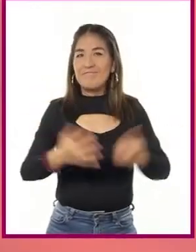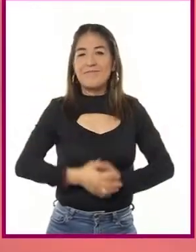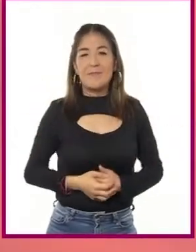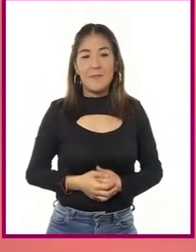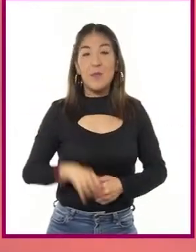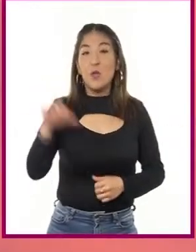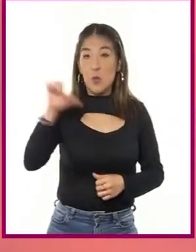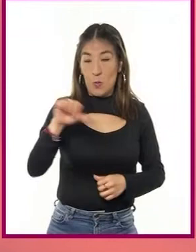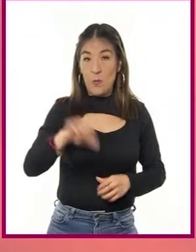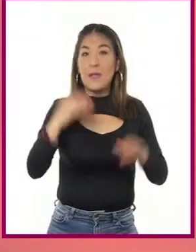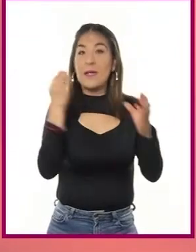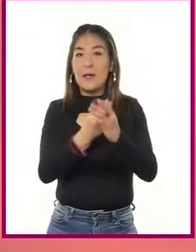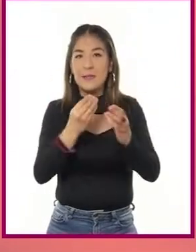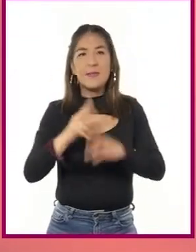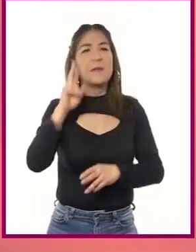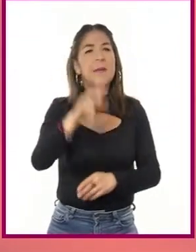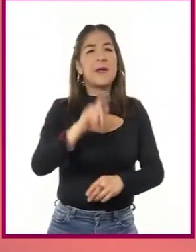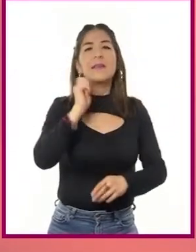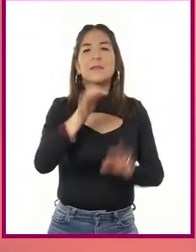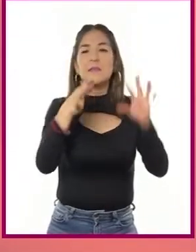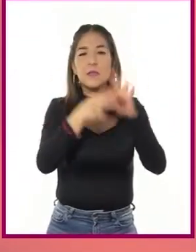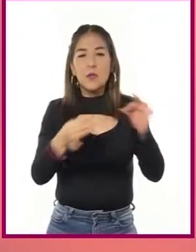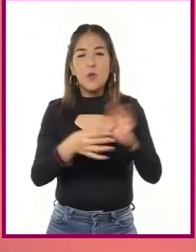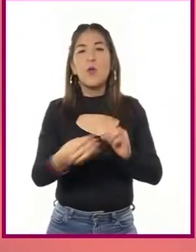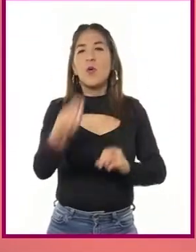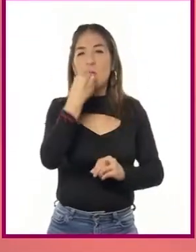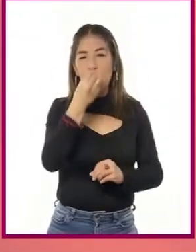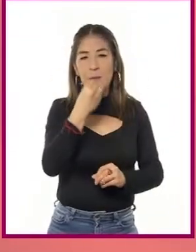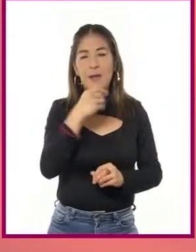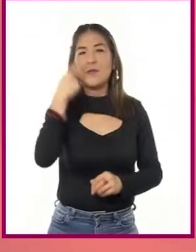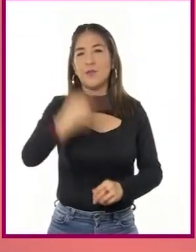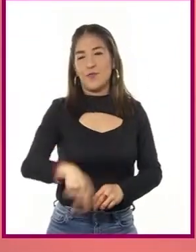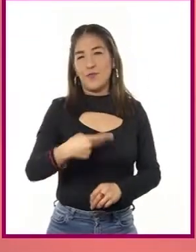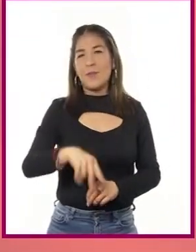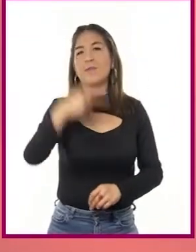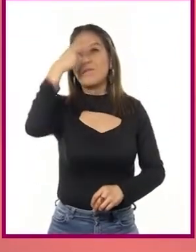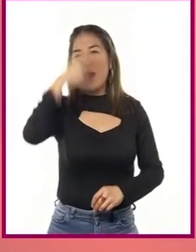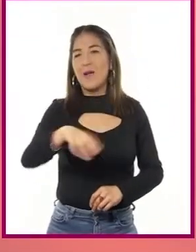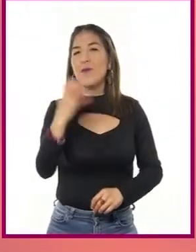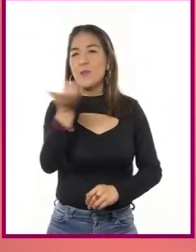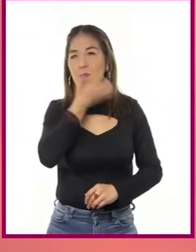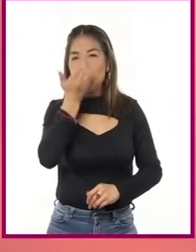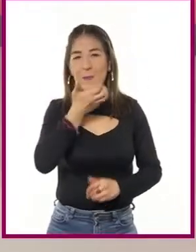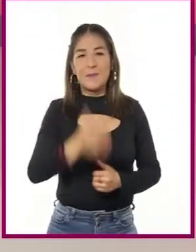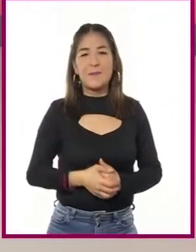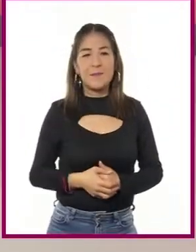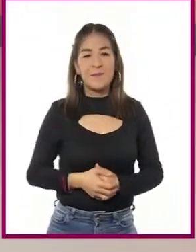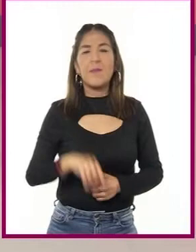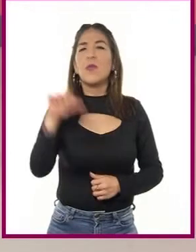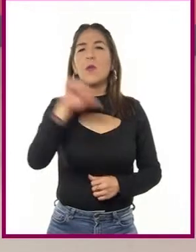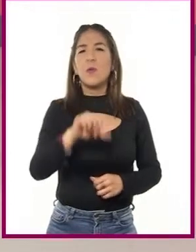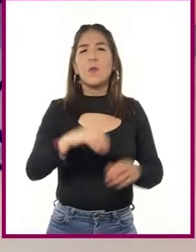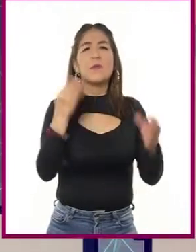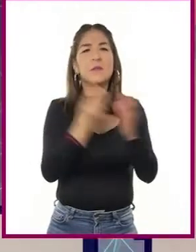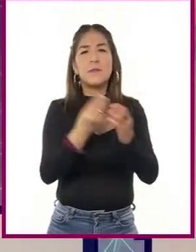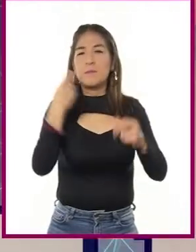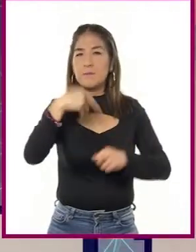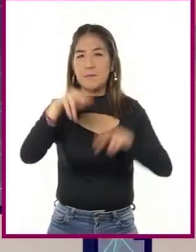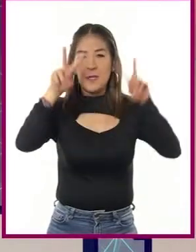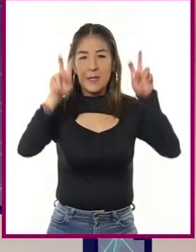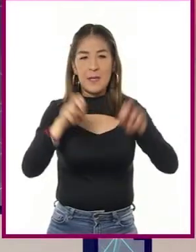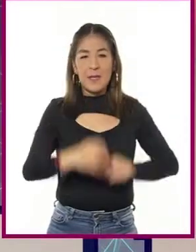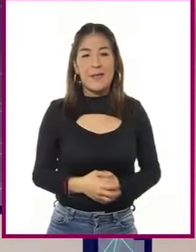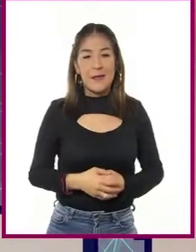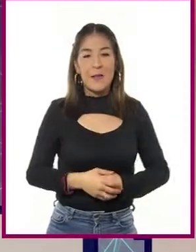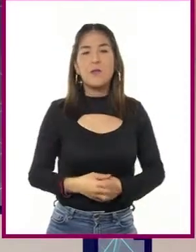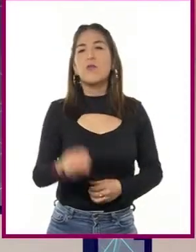esta sesión seguiremos hablando de nuestros alimentos autóctonos. El propósito de esta sesión titulada